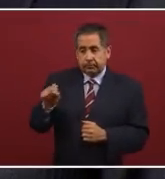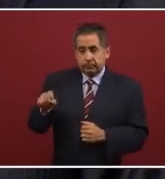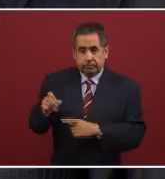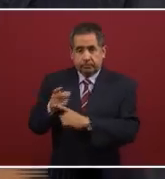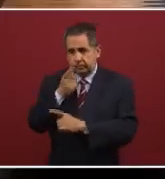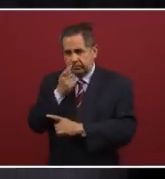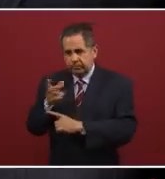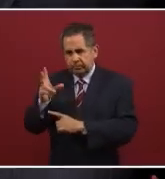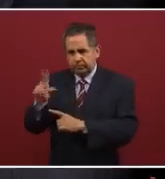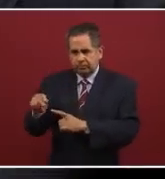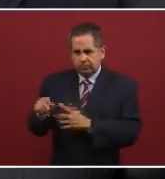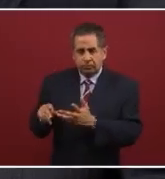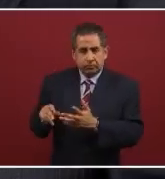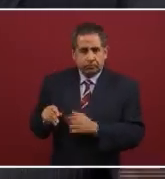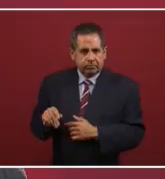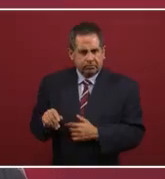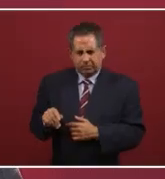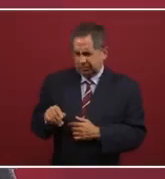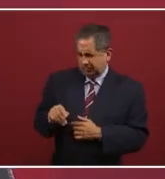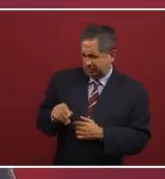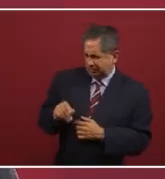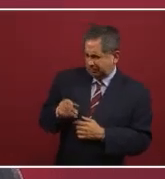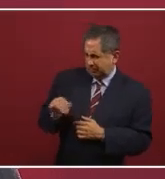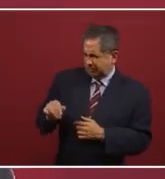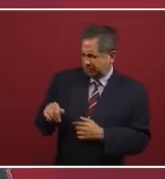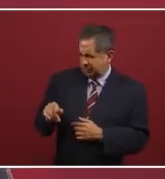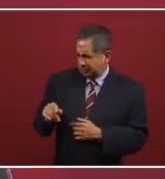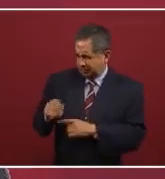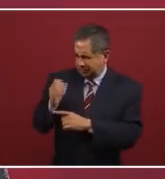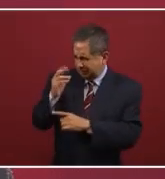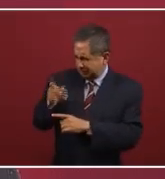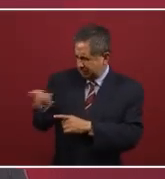no. Estoy seguro que se le olvidó, porque